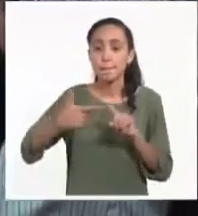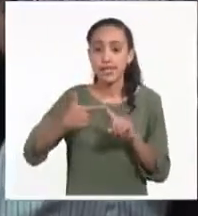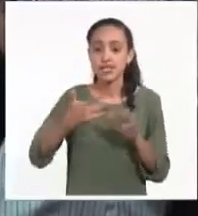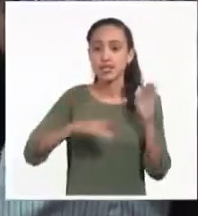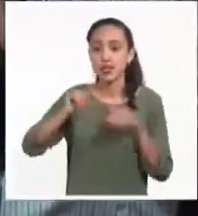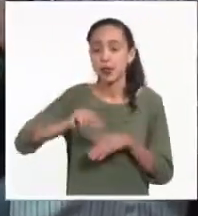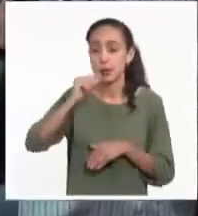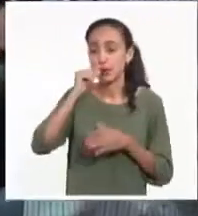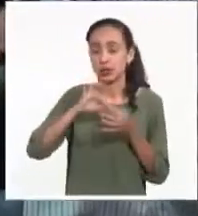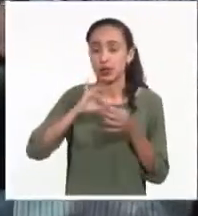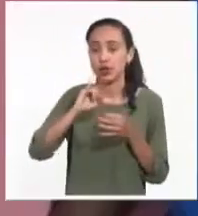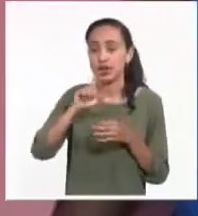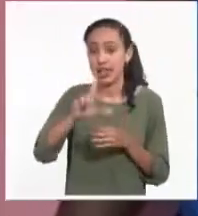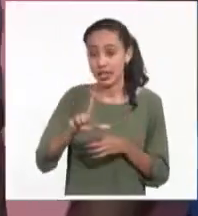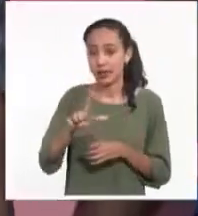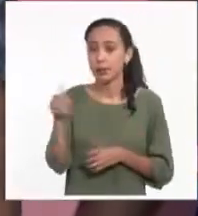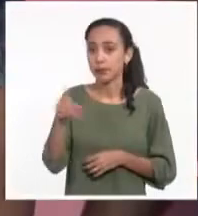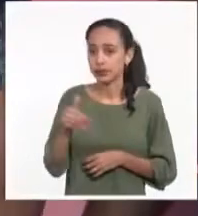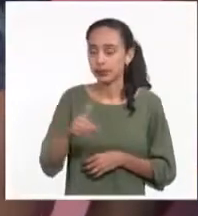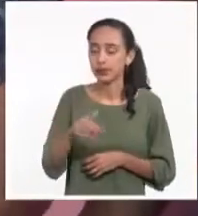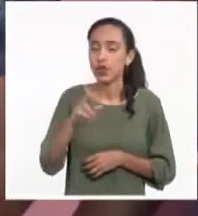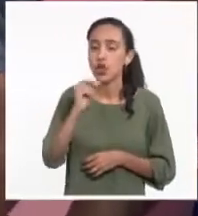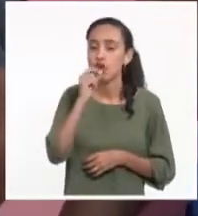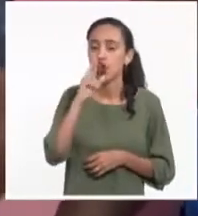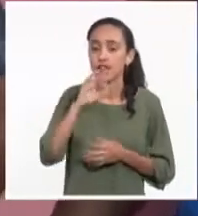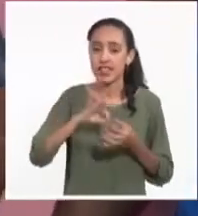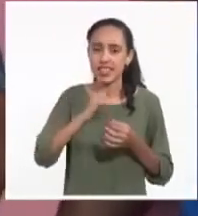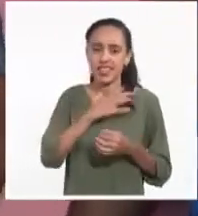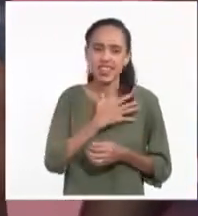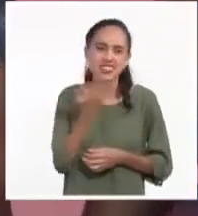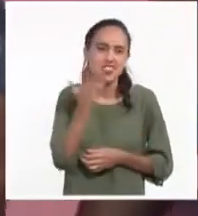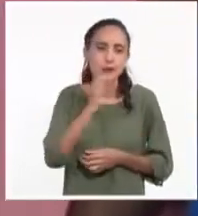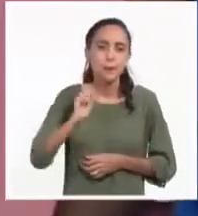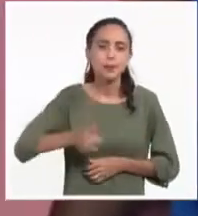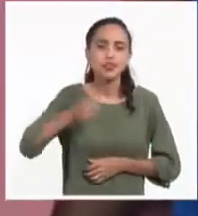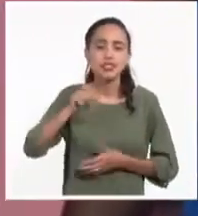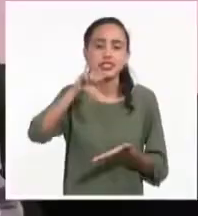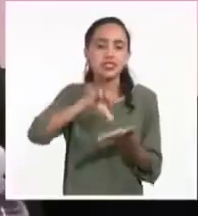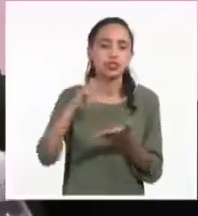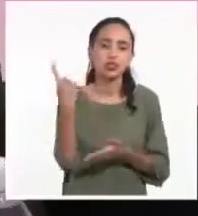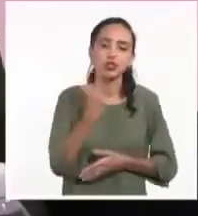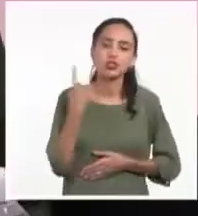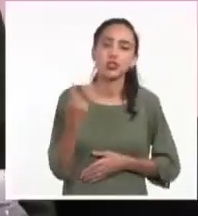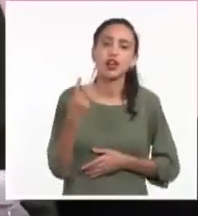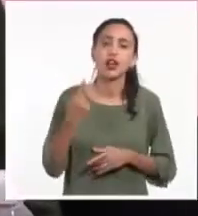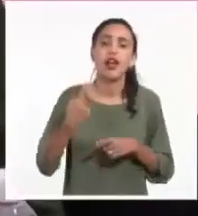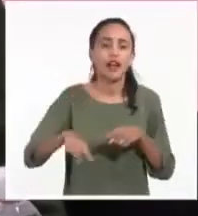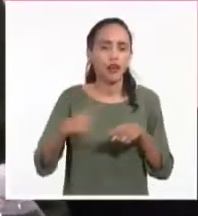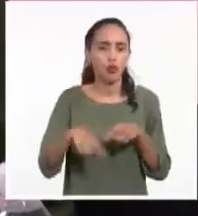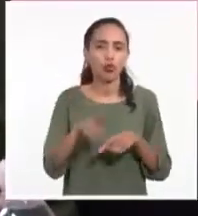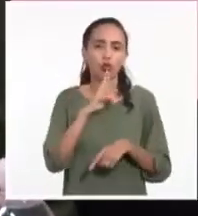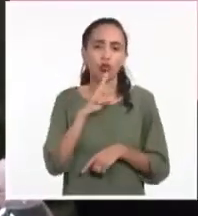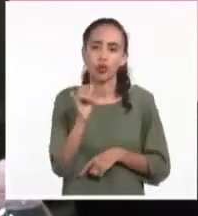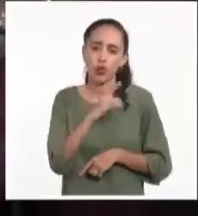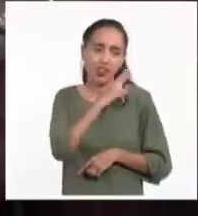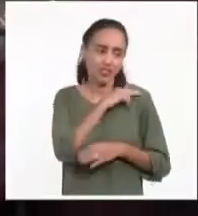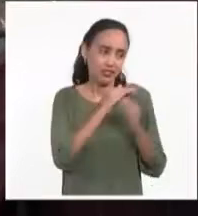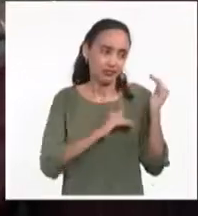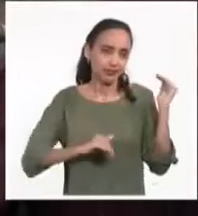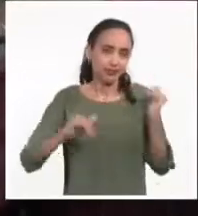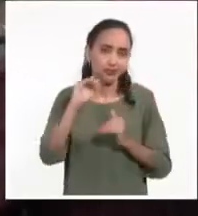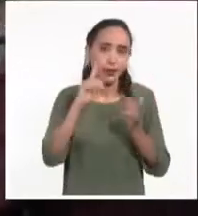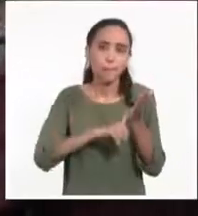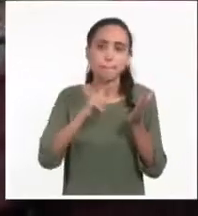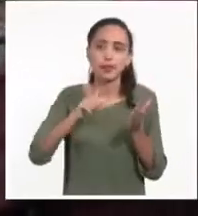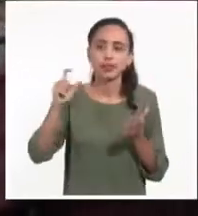ministro Alejandro Gil Fernández, Antonio Rodríguez, presidente del Instituto Nacional de Recursos Hidráulicos, y las máximas autoridades del